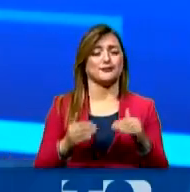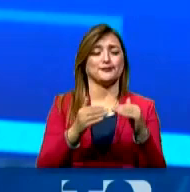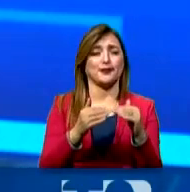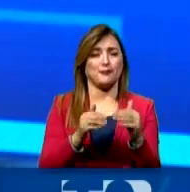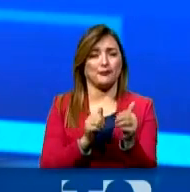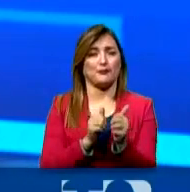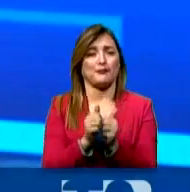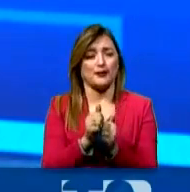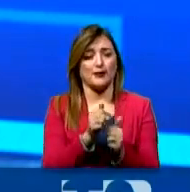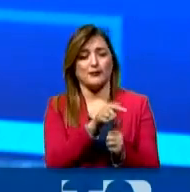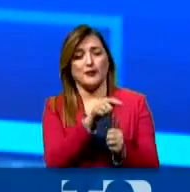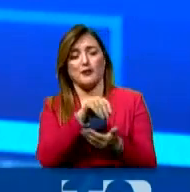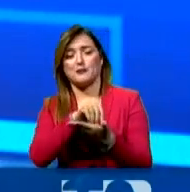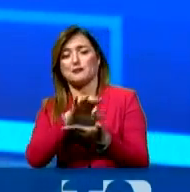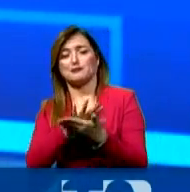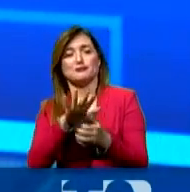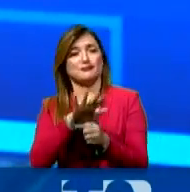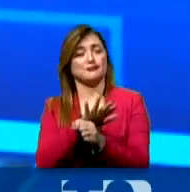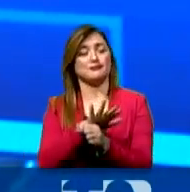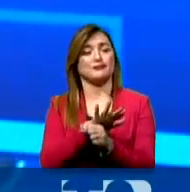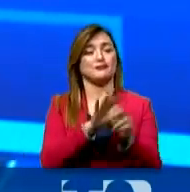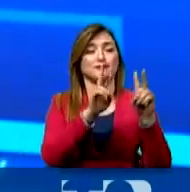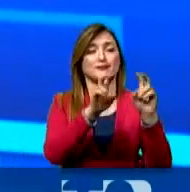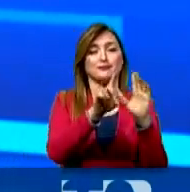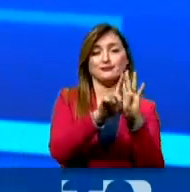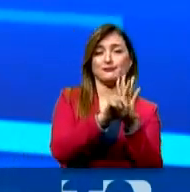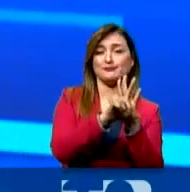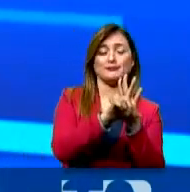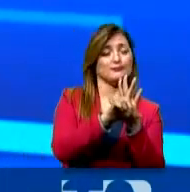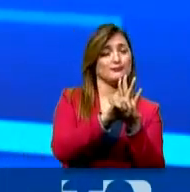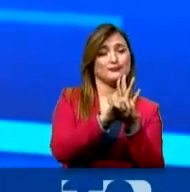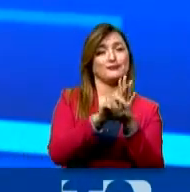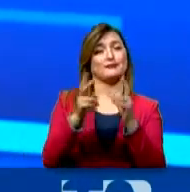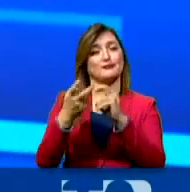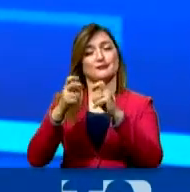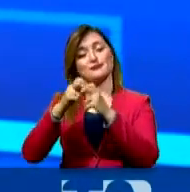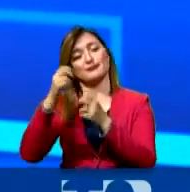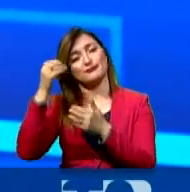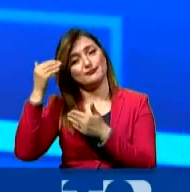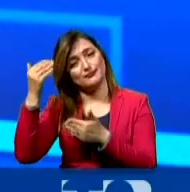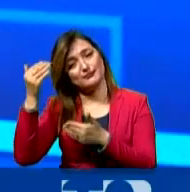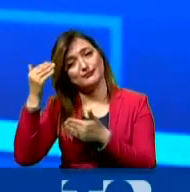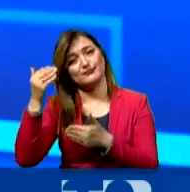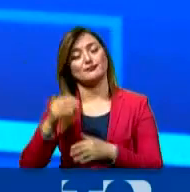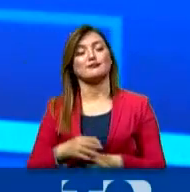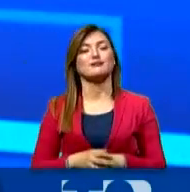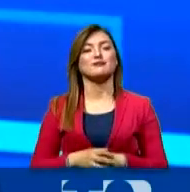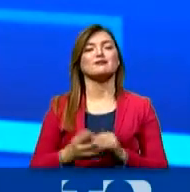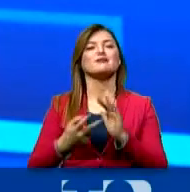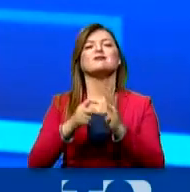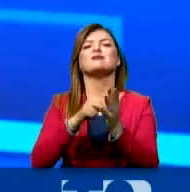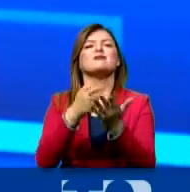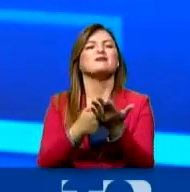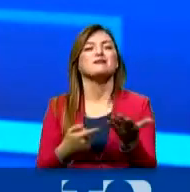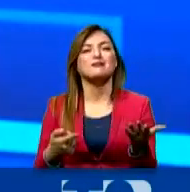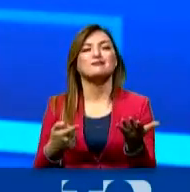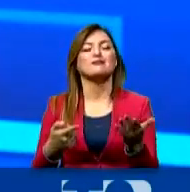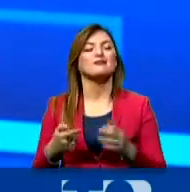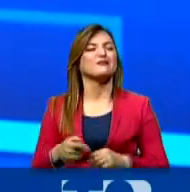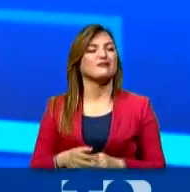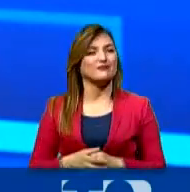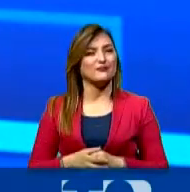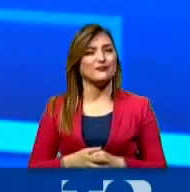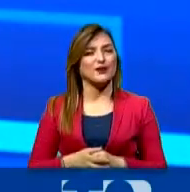tanto, siendo este no un tema jurídico en general, sino un problema político, lo que corresponde es incentivar